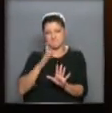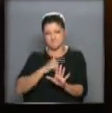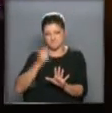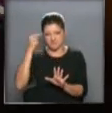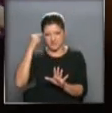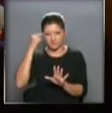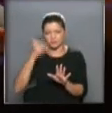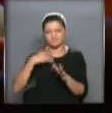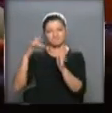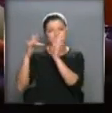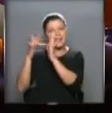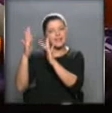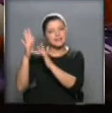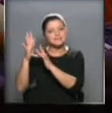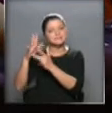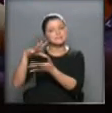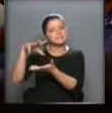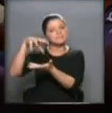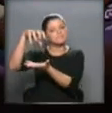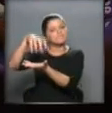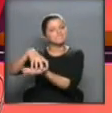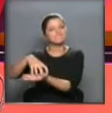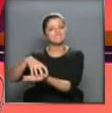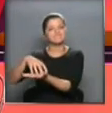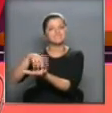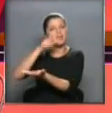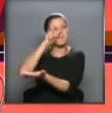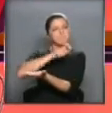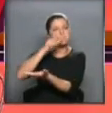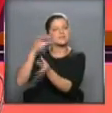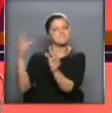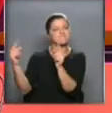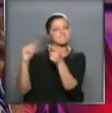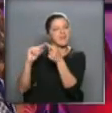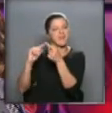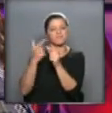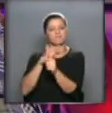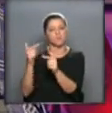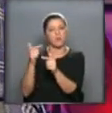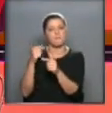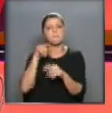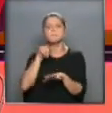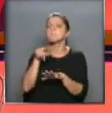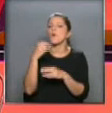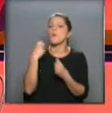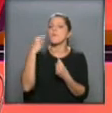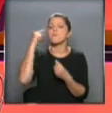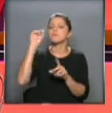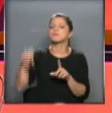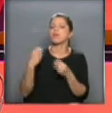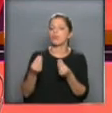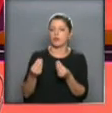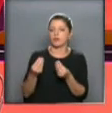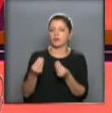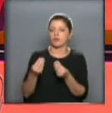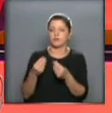descreída de lo que es la iglesia. Sí, ¿por qué crees? ¿Cómo? ¿Por qué crees que hay descreimientos de la institución? Bueno, últimamente